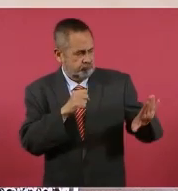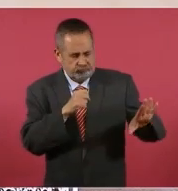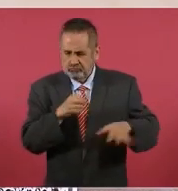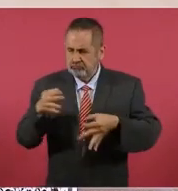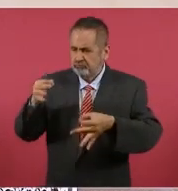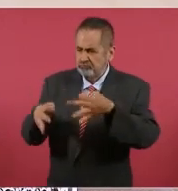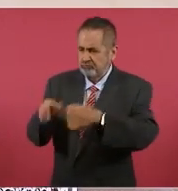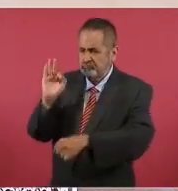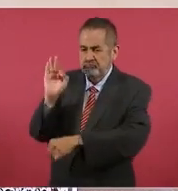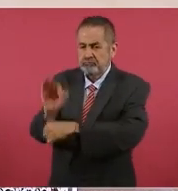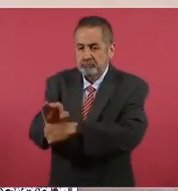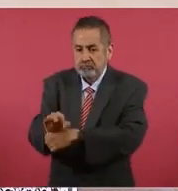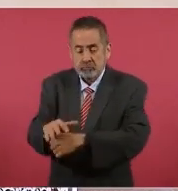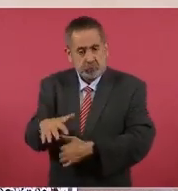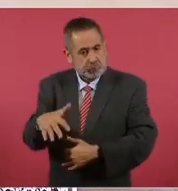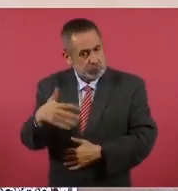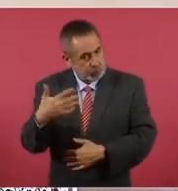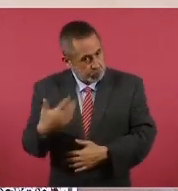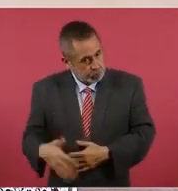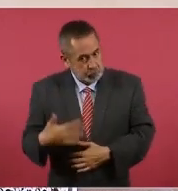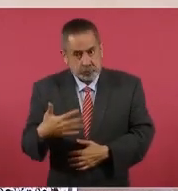Eso fue lo que hizo